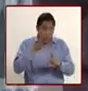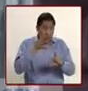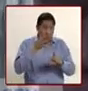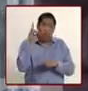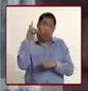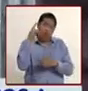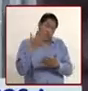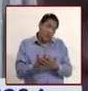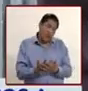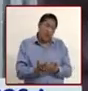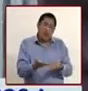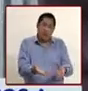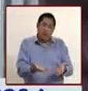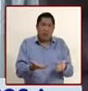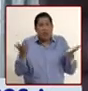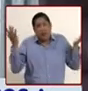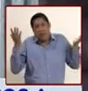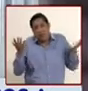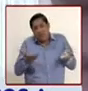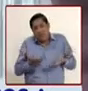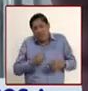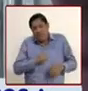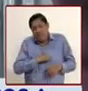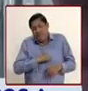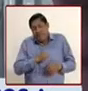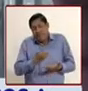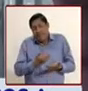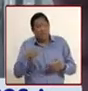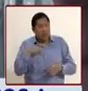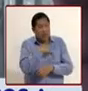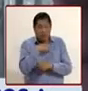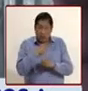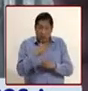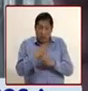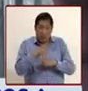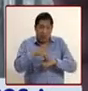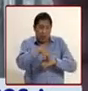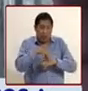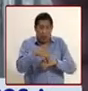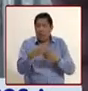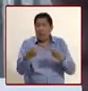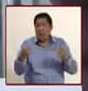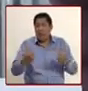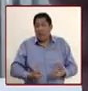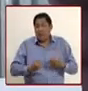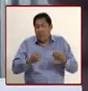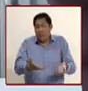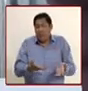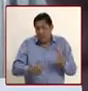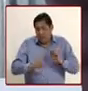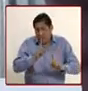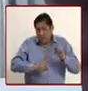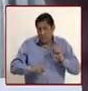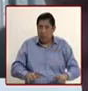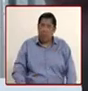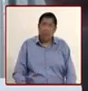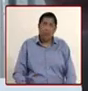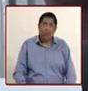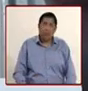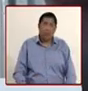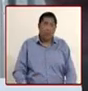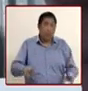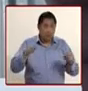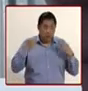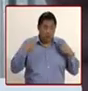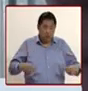llamitas, así ya. También no sea la maldad, ¿no? A la gente. Como estamos trabajando con la tierra, aquí también ofrece aguito, ¿no? Pero no